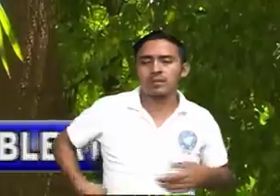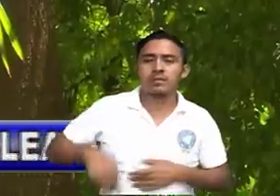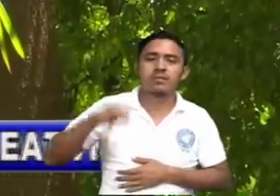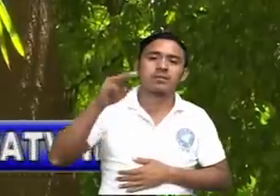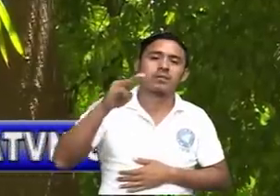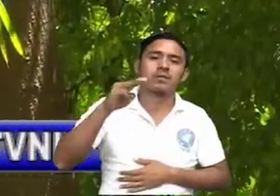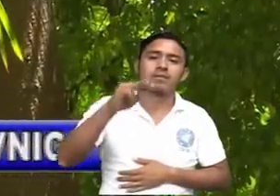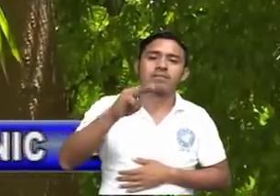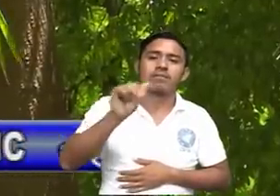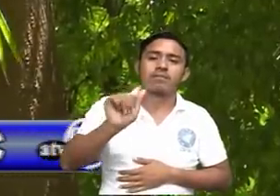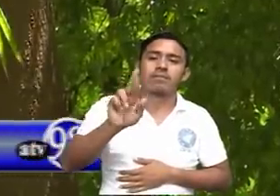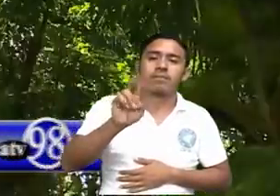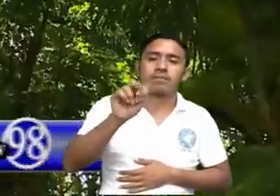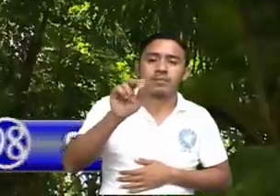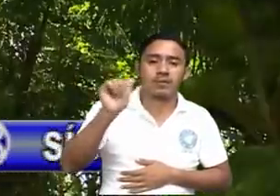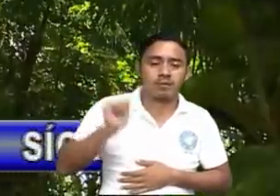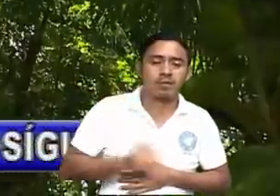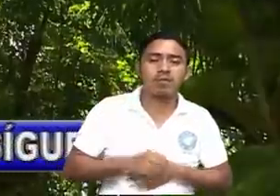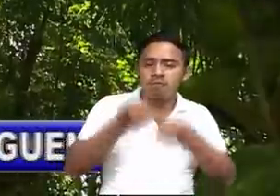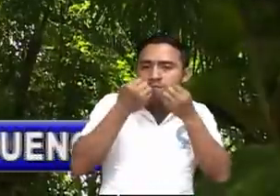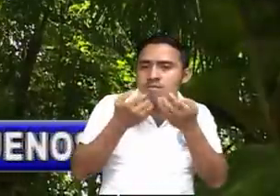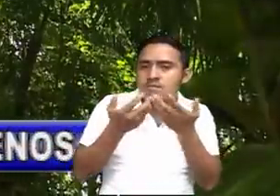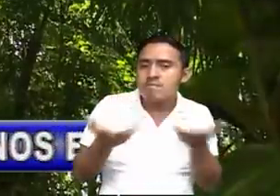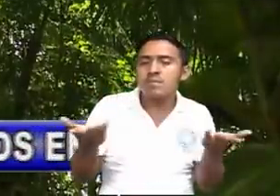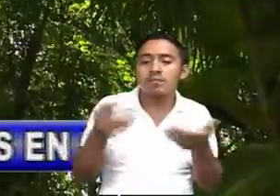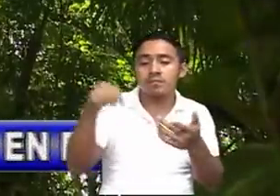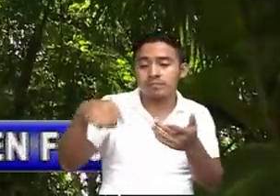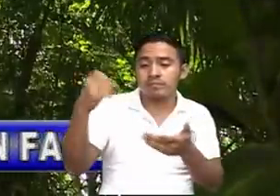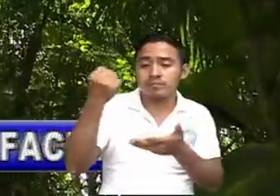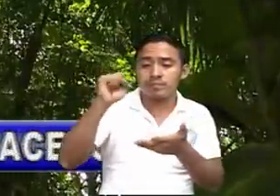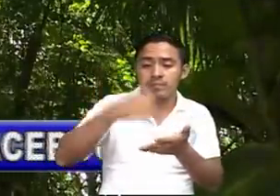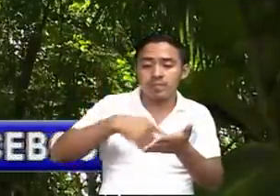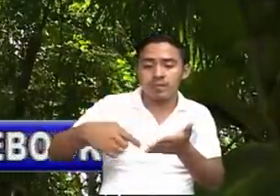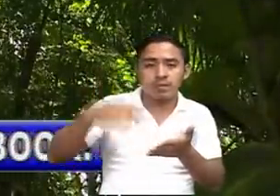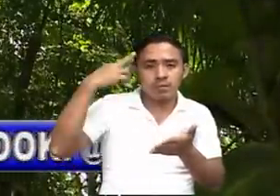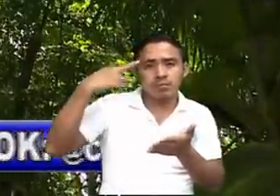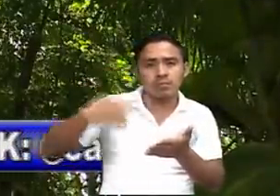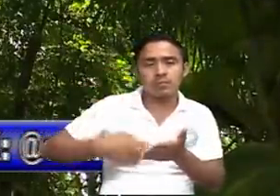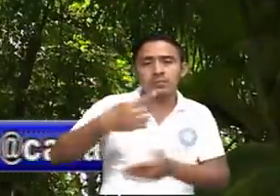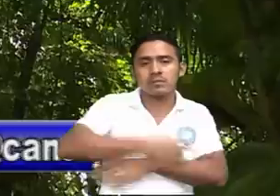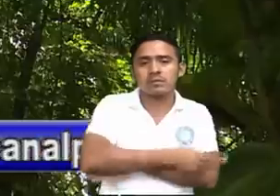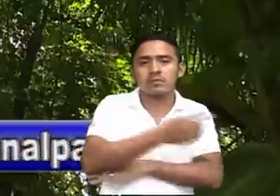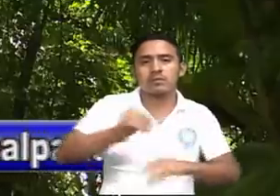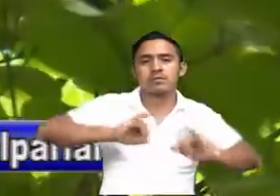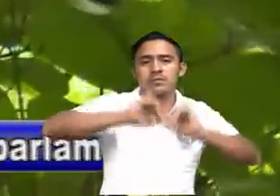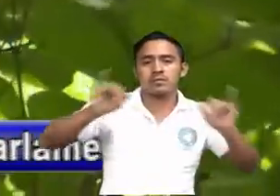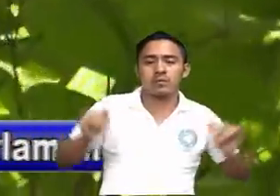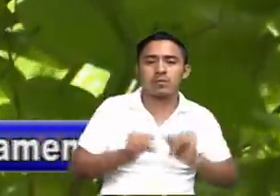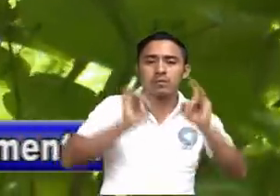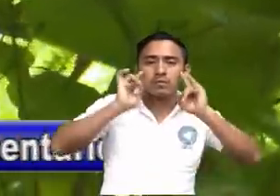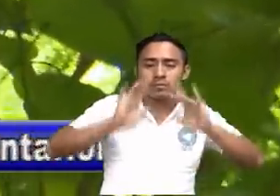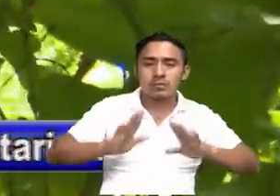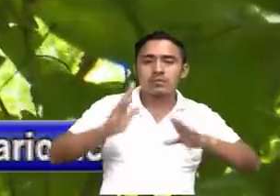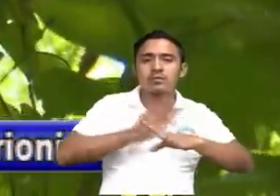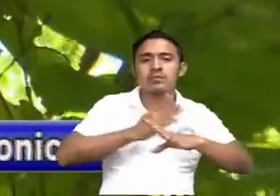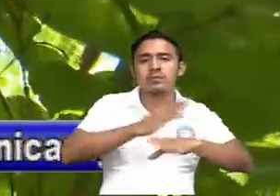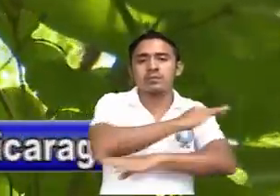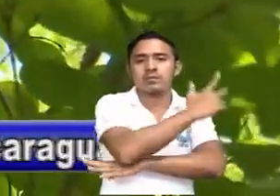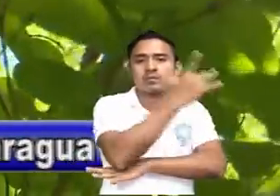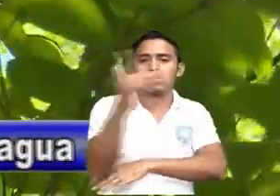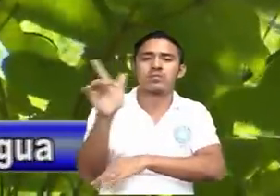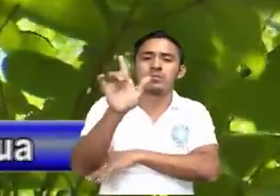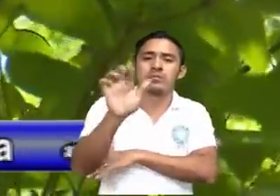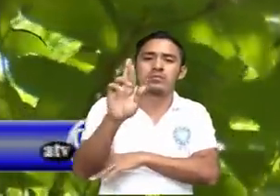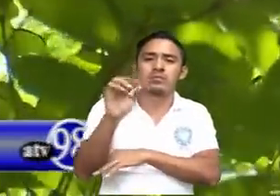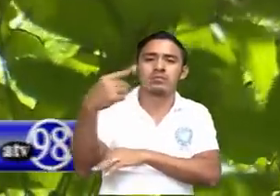Ambiente y los Recursos Naturales informó que esta semana conmemorarán el Día Internacional de la Conservación de los Bosques Tropicales